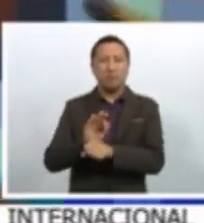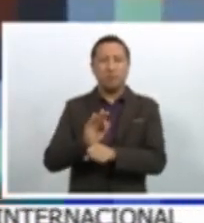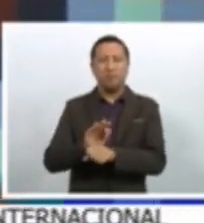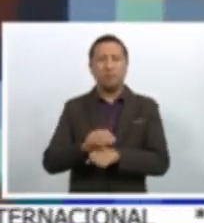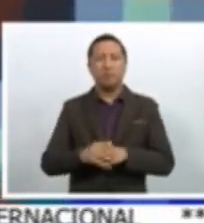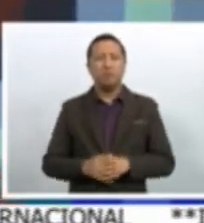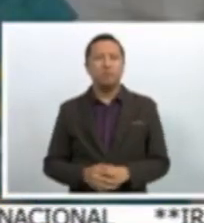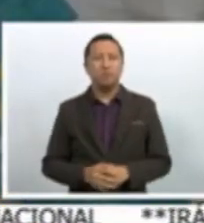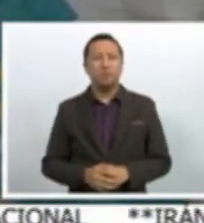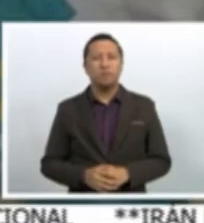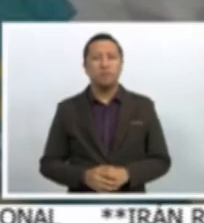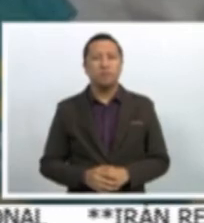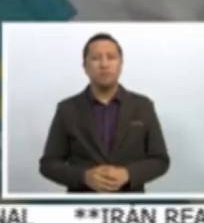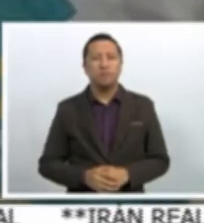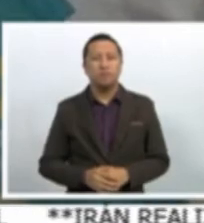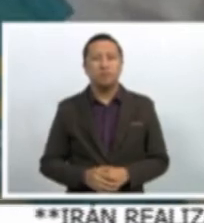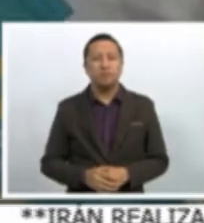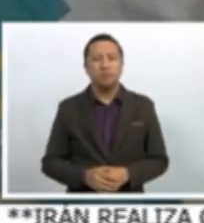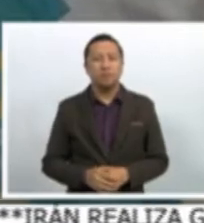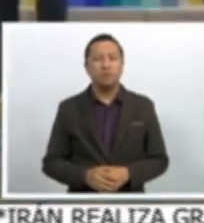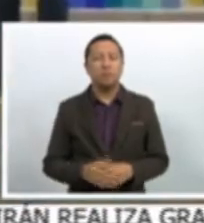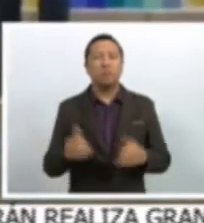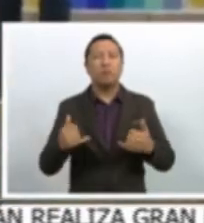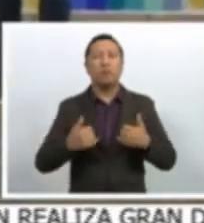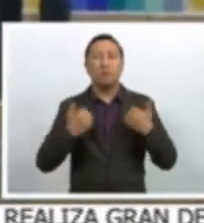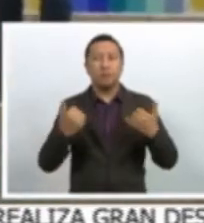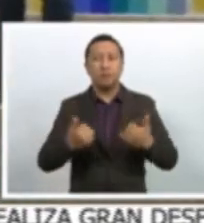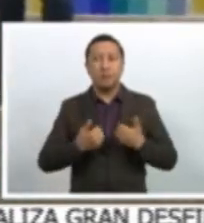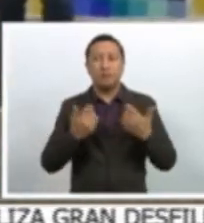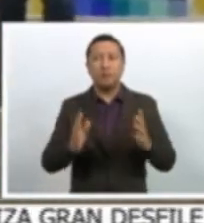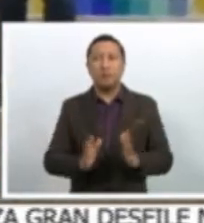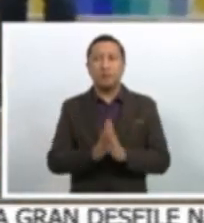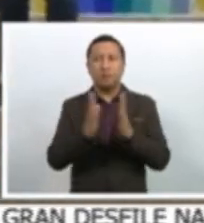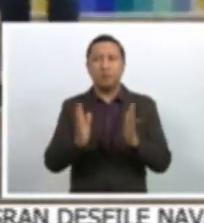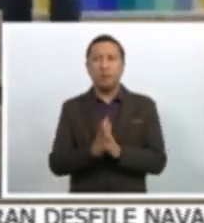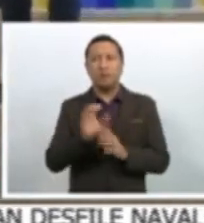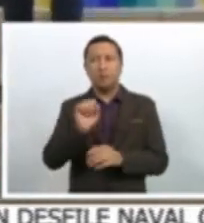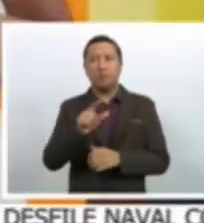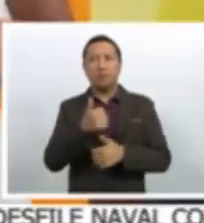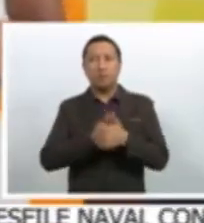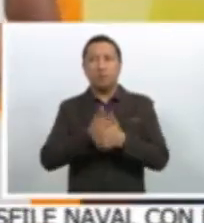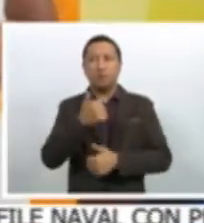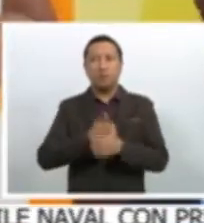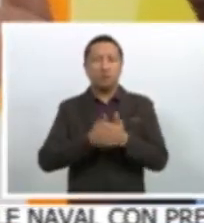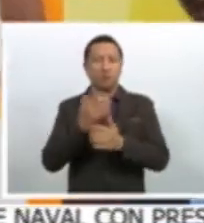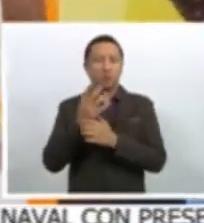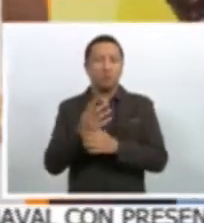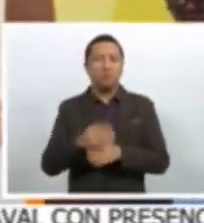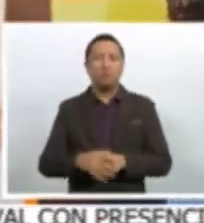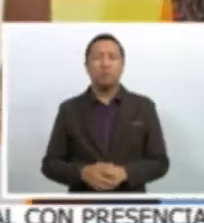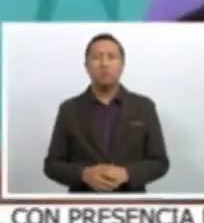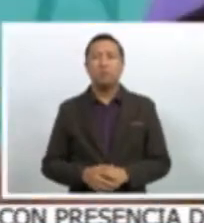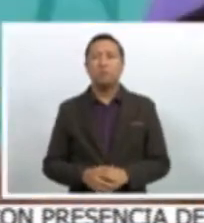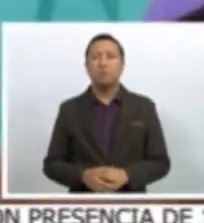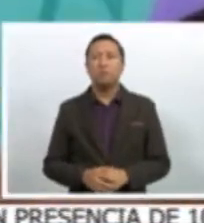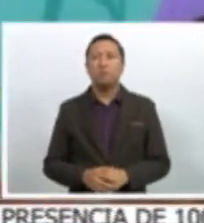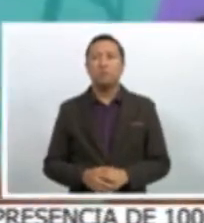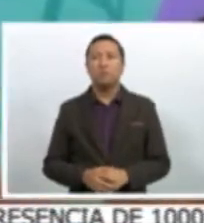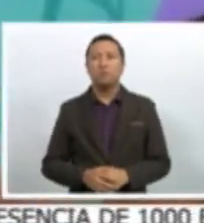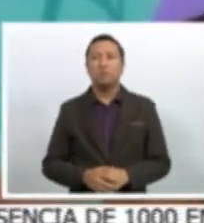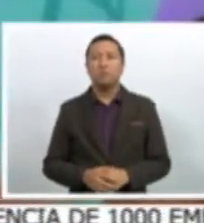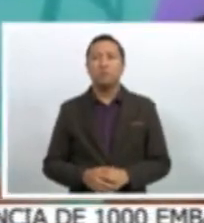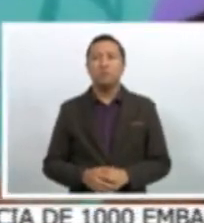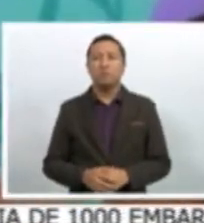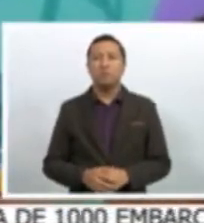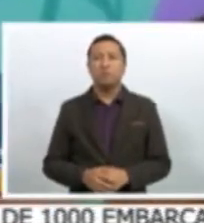oratoria. Y al respecto, los jóvenes que participaron en este concurso relataron sus experiencias. Escuchemos. Bueno, la